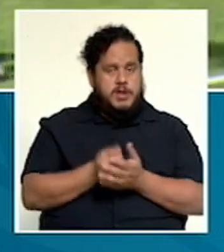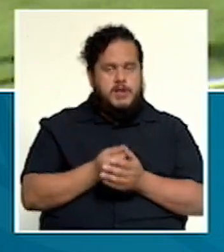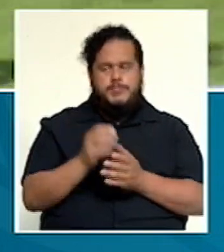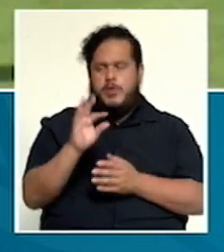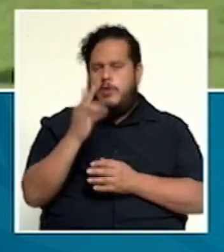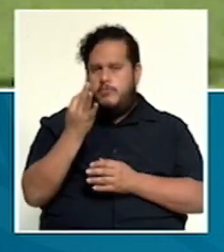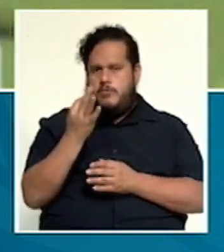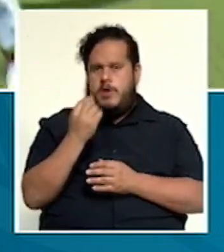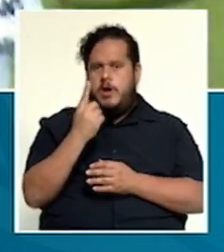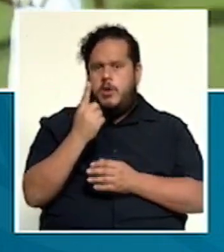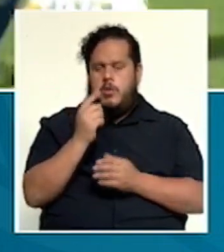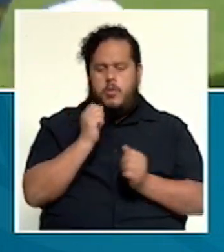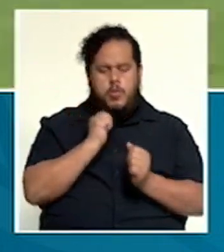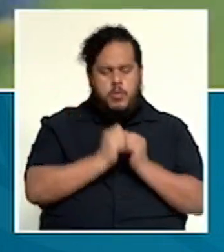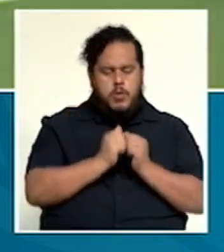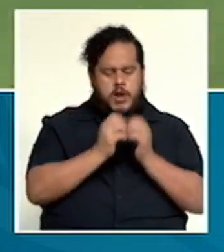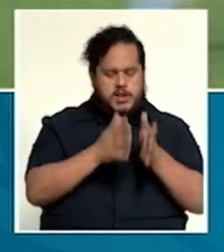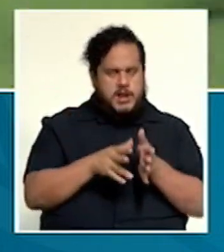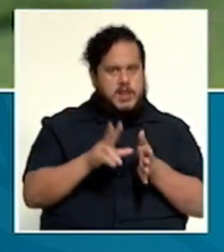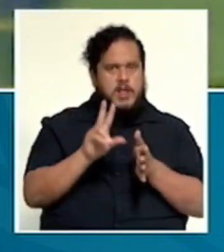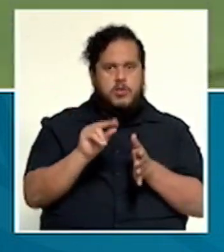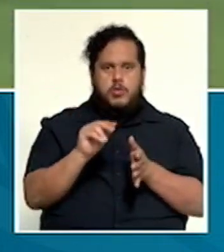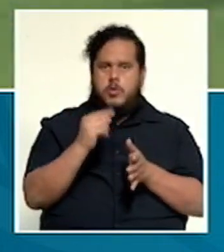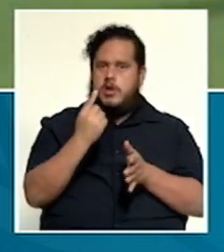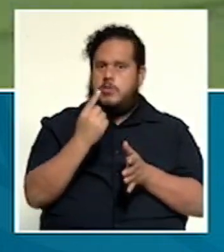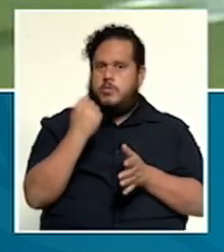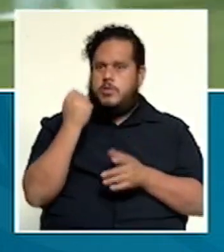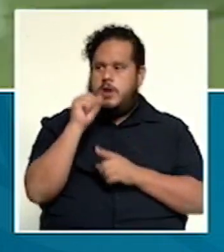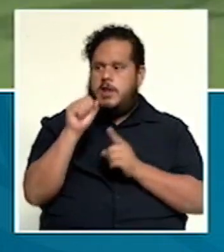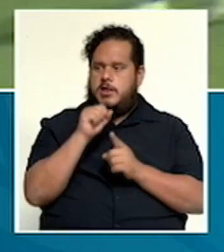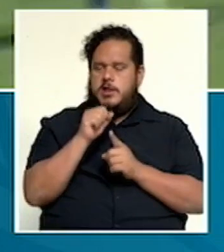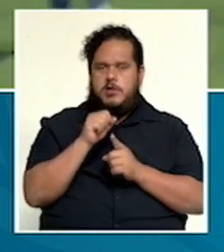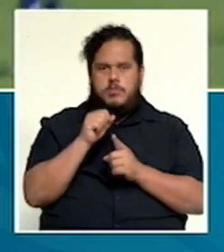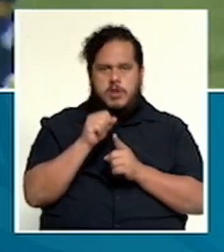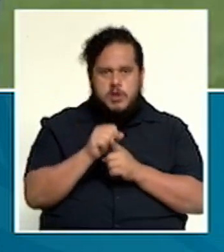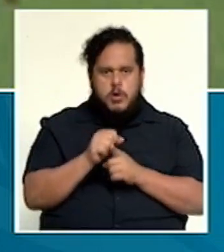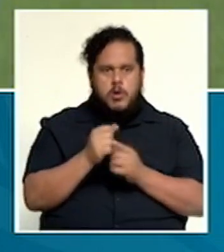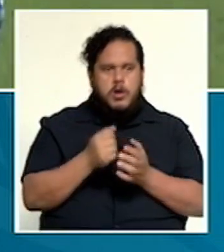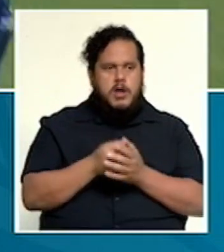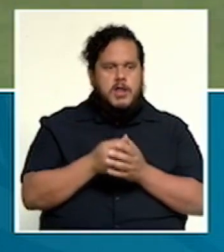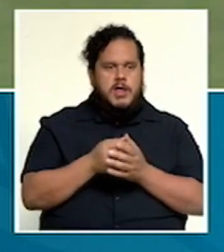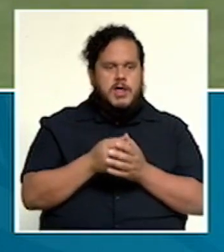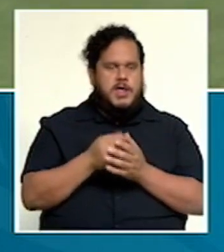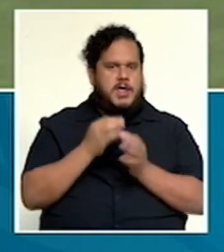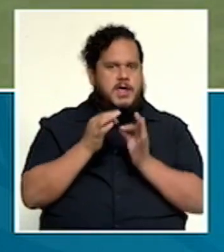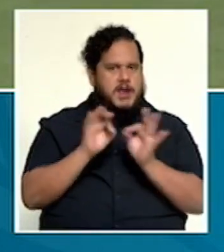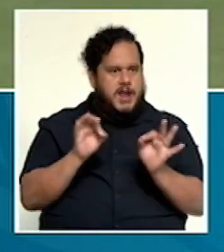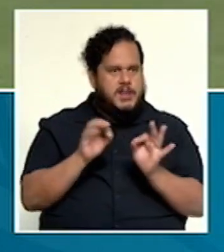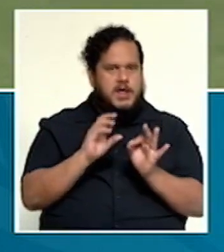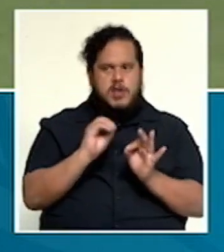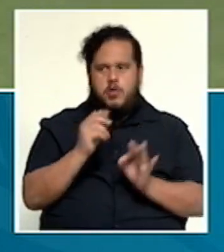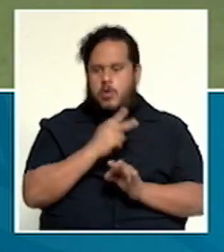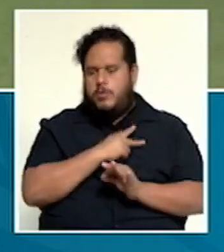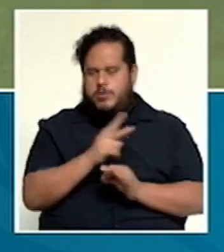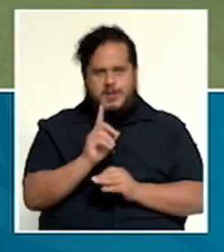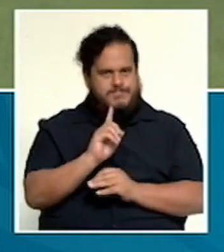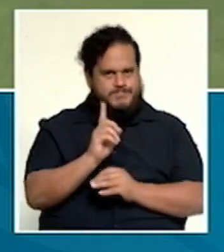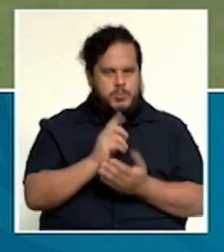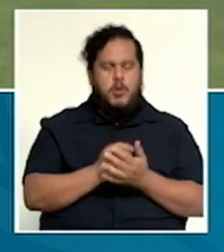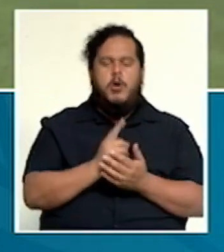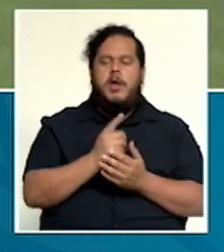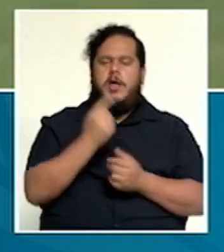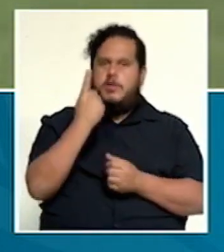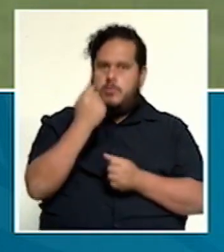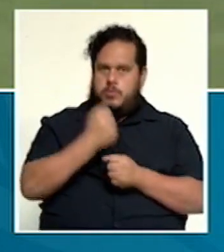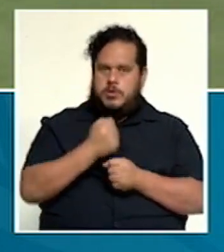Formar un atleta no es una cuestión de hinchada, ni es una cuestión de voluntad, es una cuestión de un